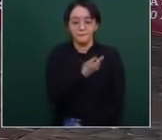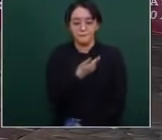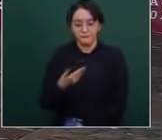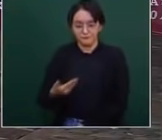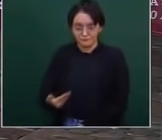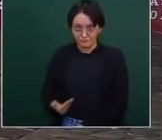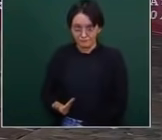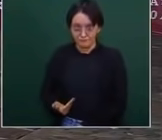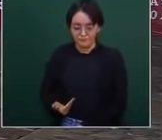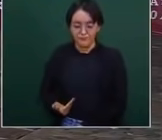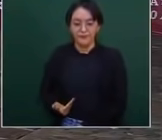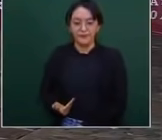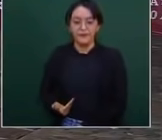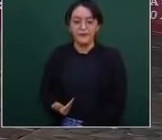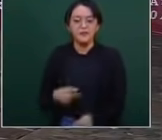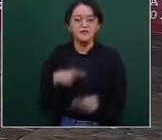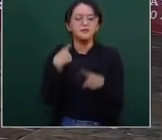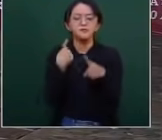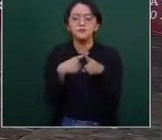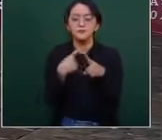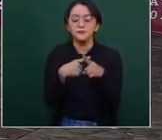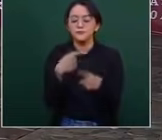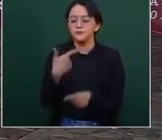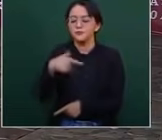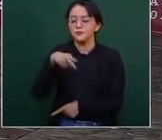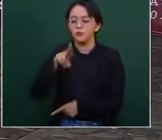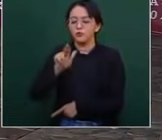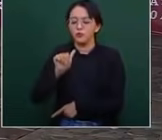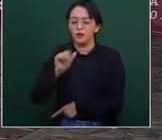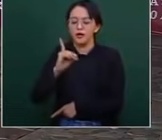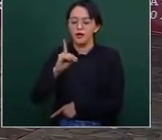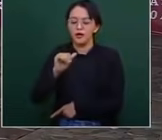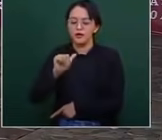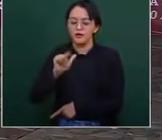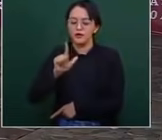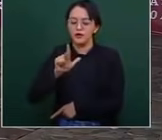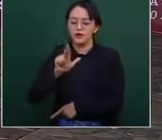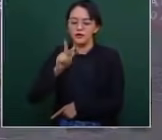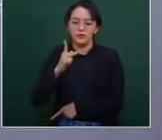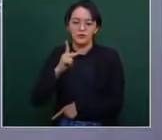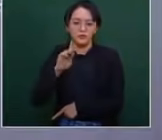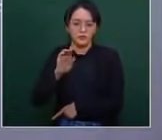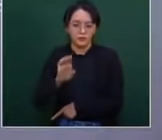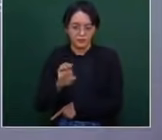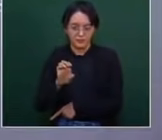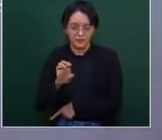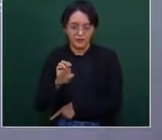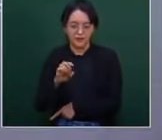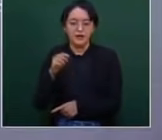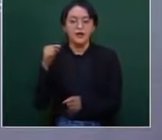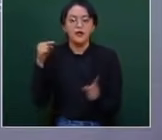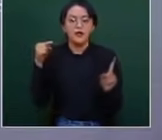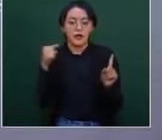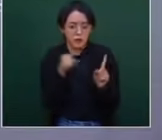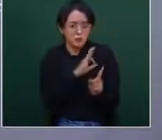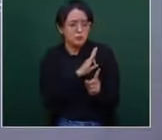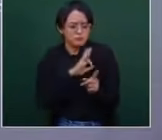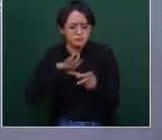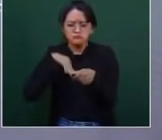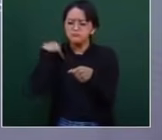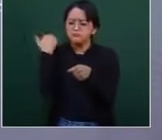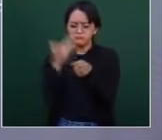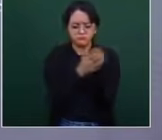de la República fue Guadalupe Victoria, quien pudo terminar su periodo de